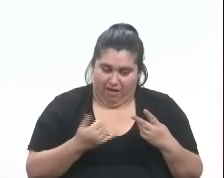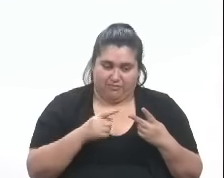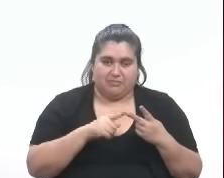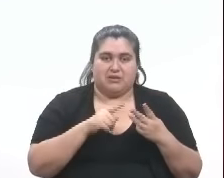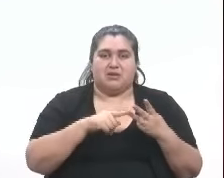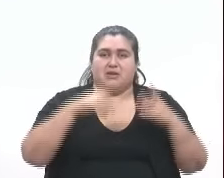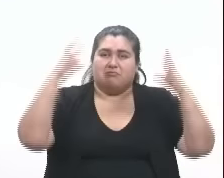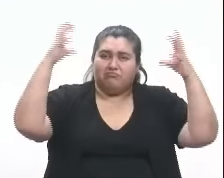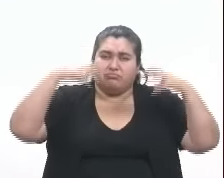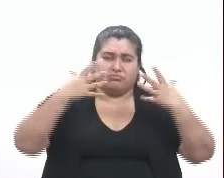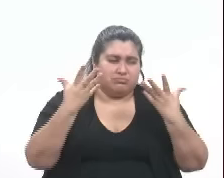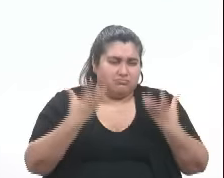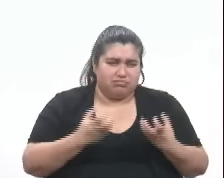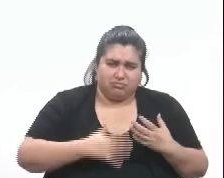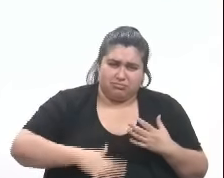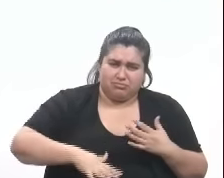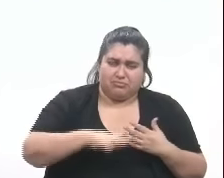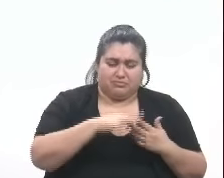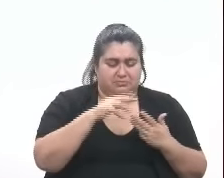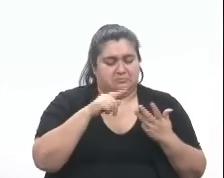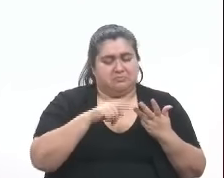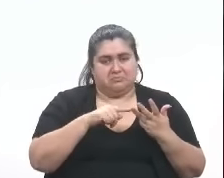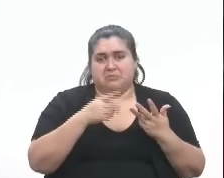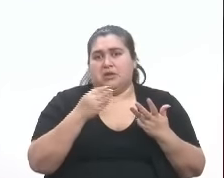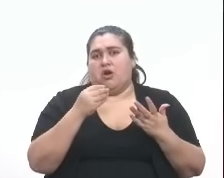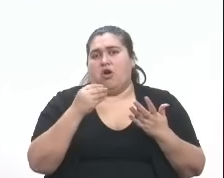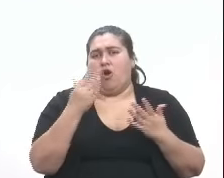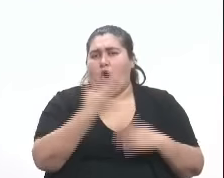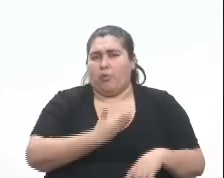sequía, un gobierno que genera